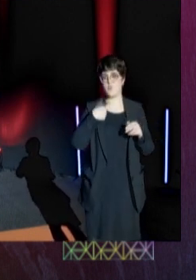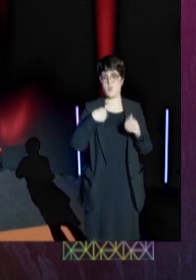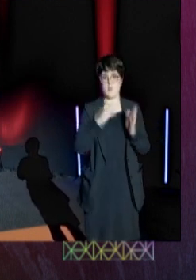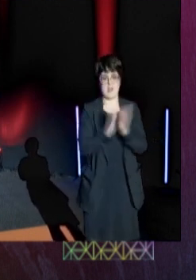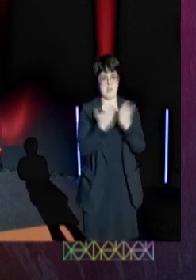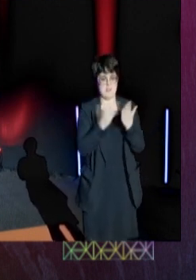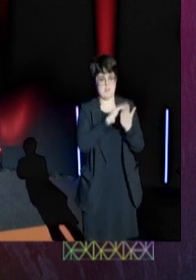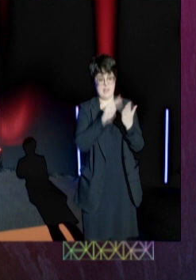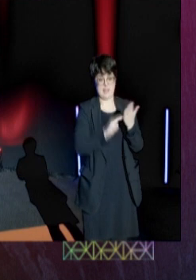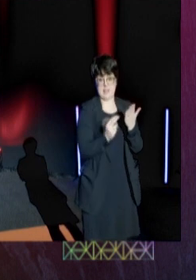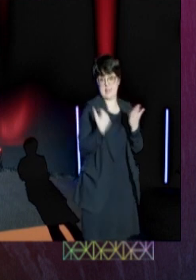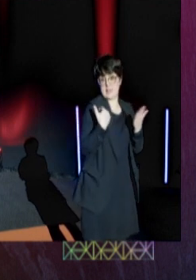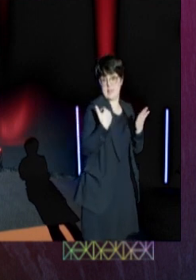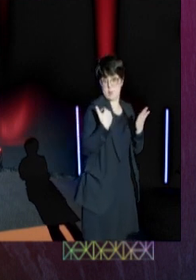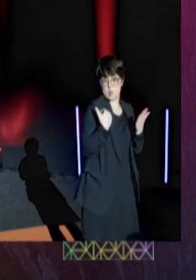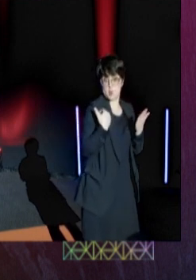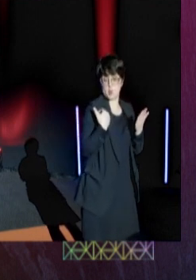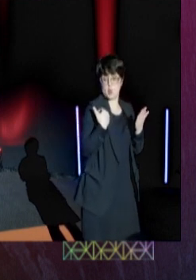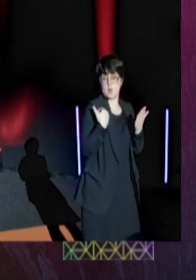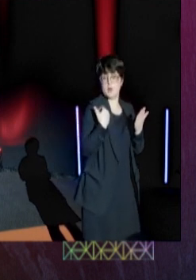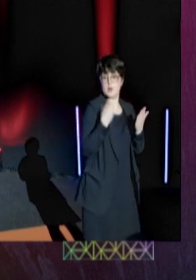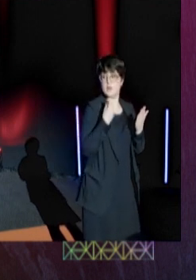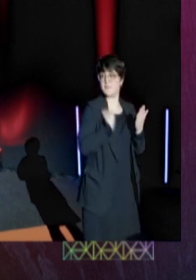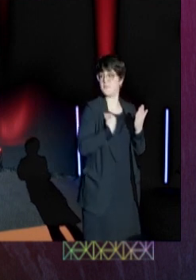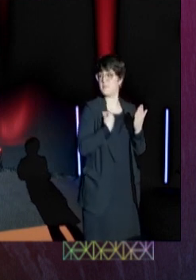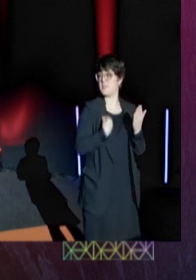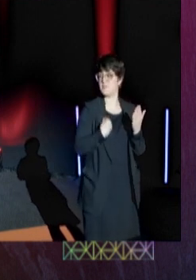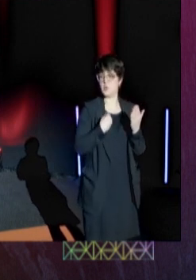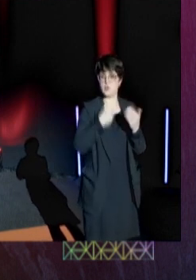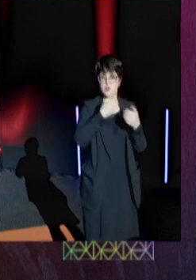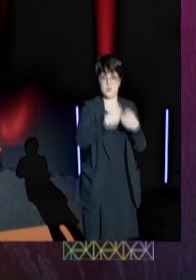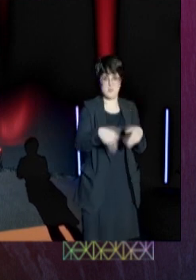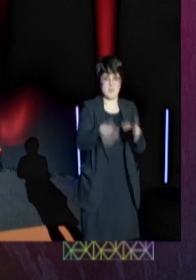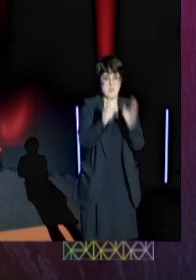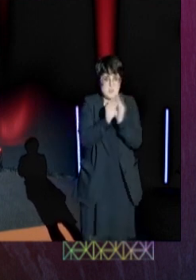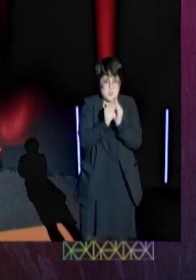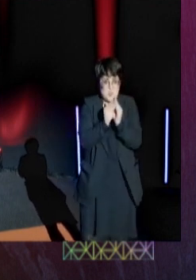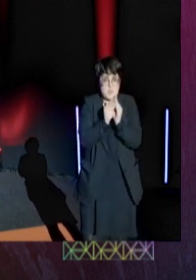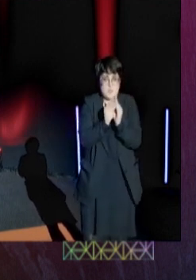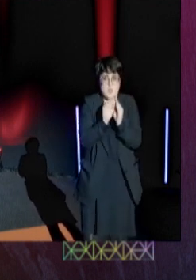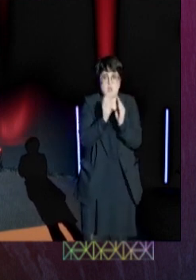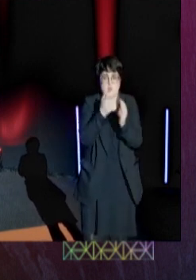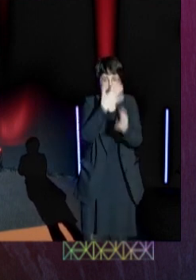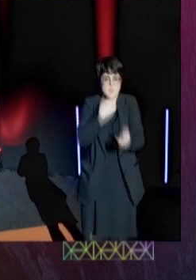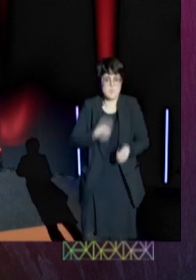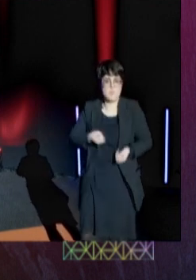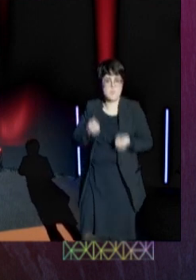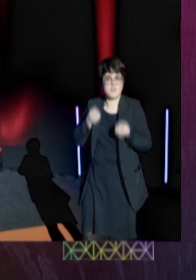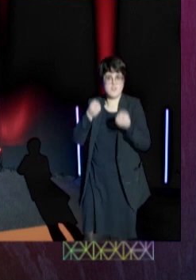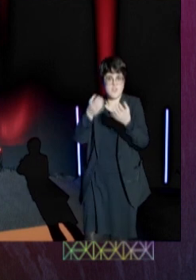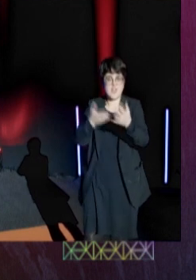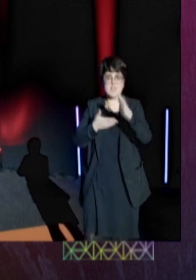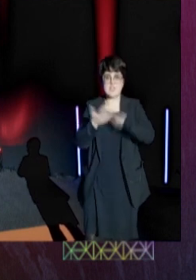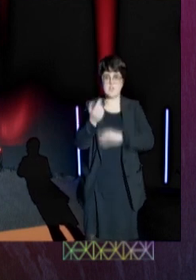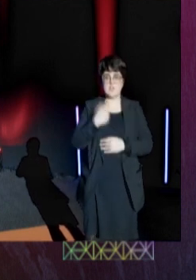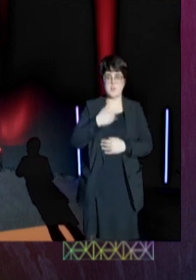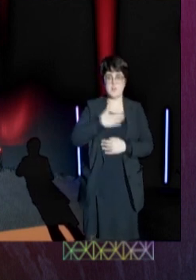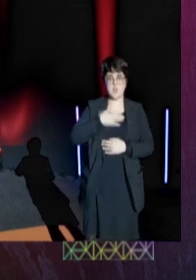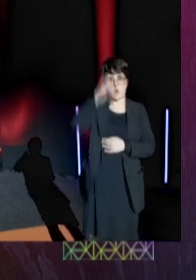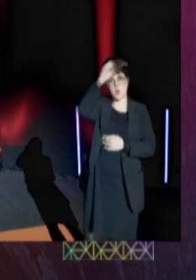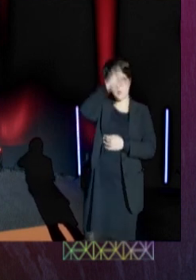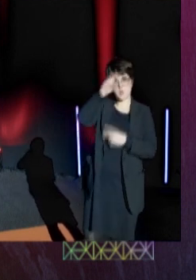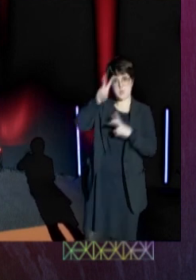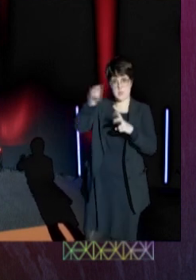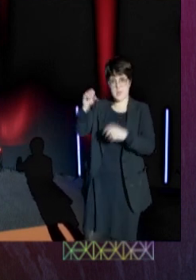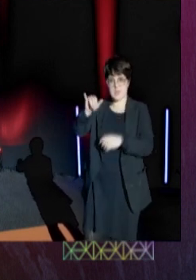recientemente que en lugar de reducirlo resumirlo yo aquí o o transmitir conecta muy bien con lo que yo pienso sobre